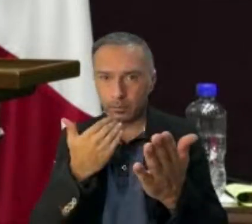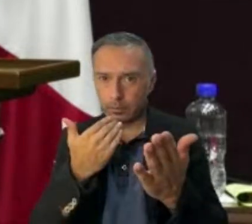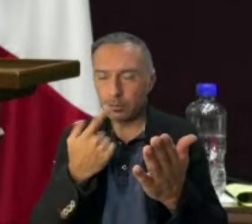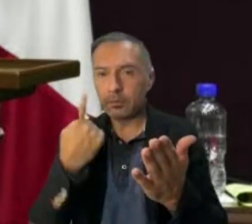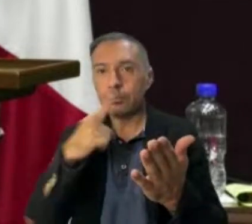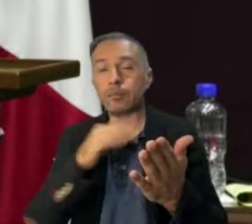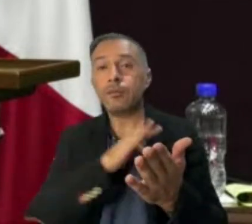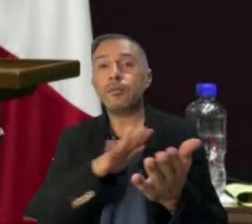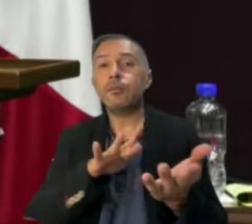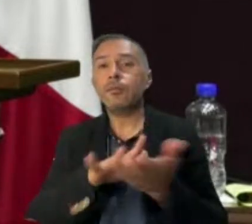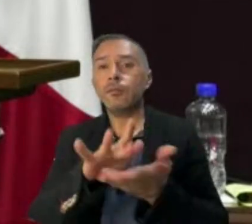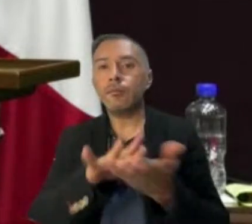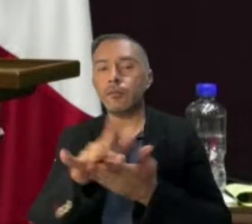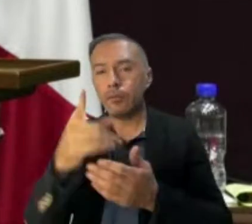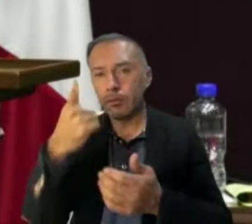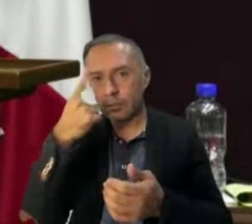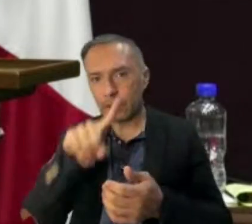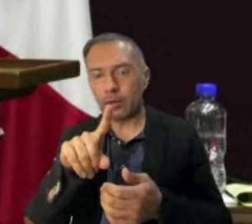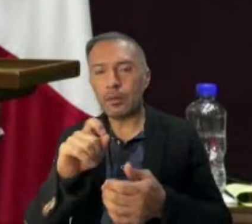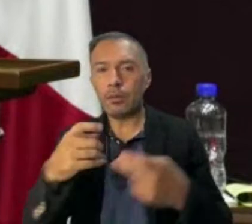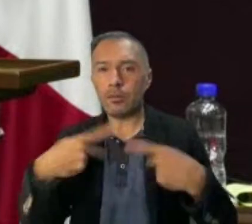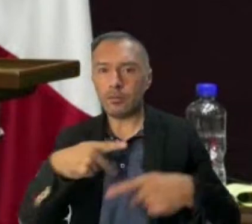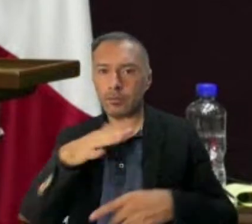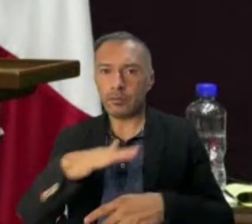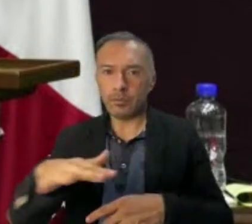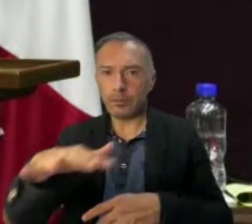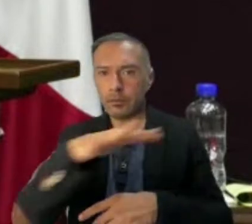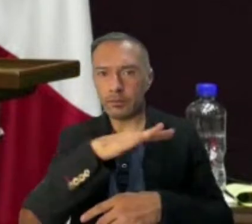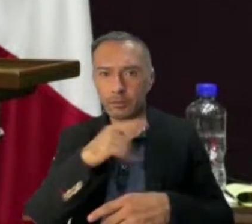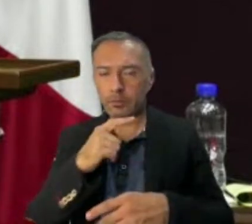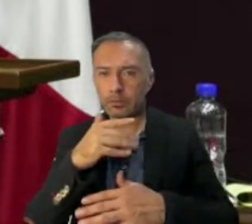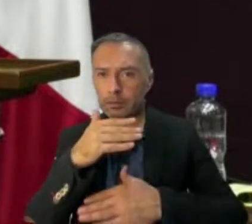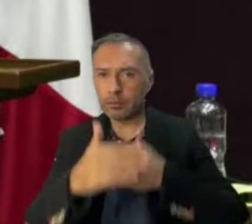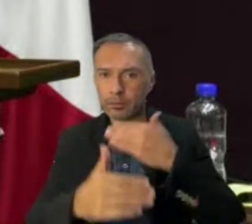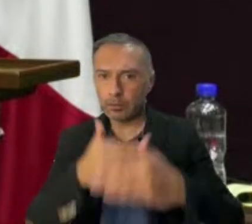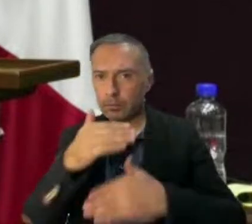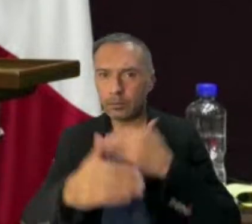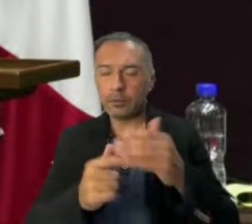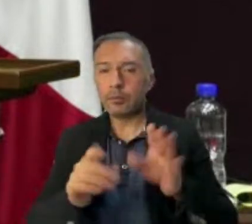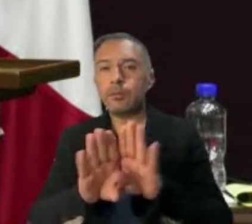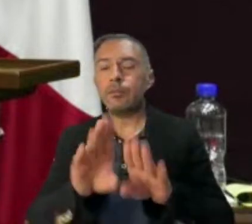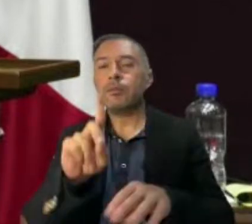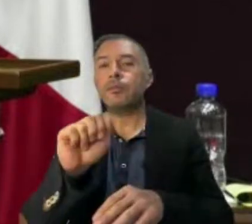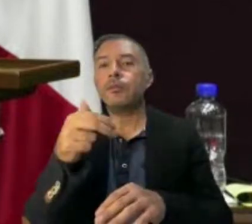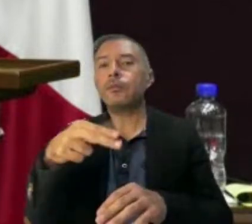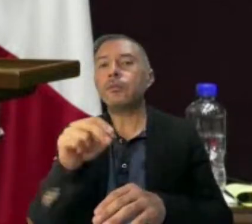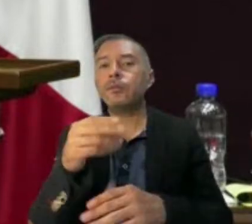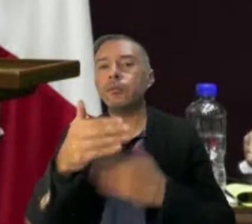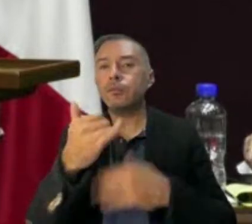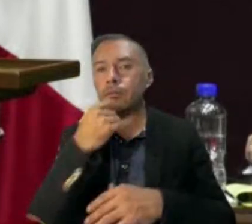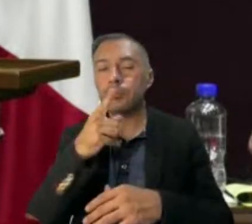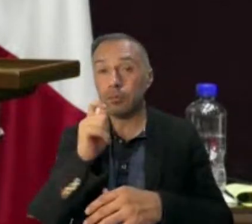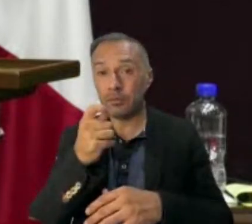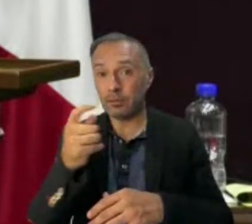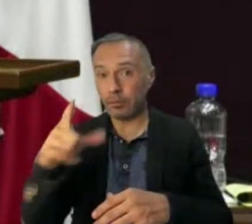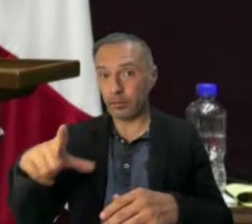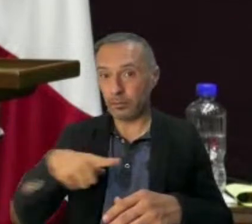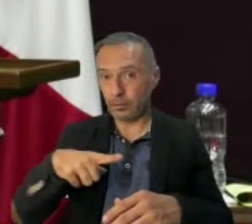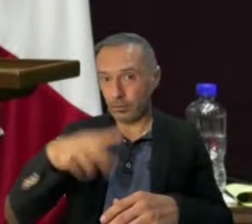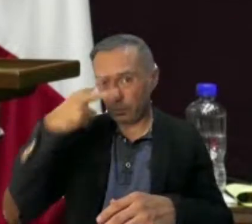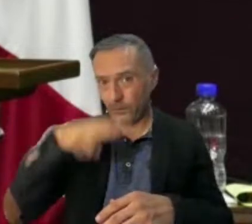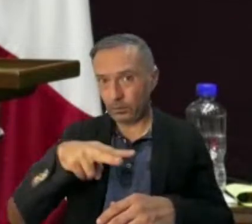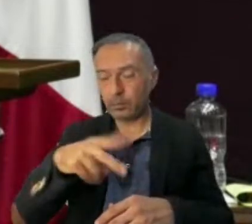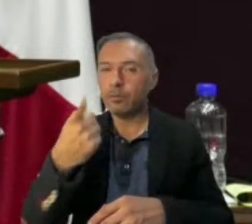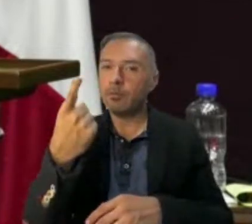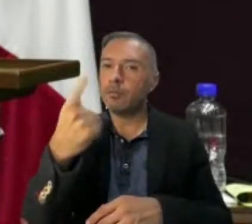apoyar al desarrollo social de las familias de las víctimas de reparación del daño. Es obligación del Estado establecer condiciones